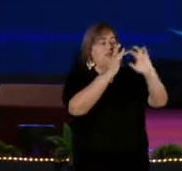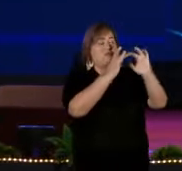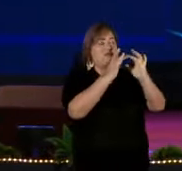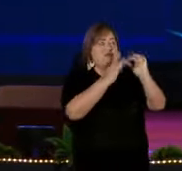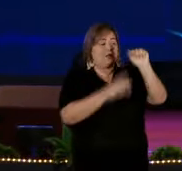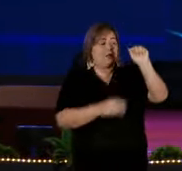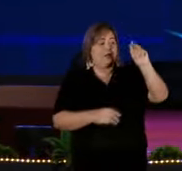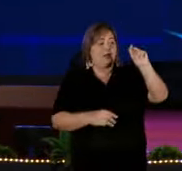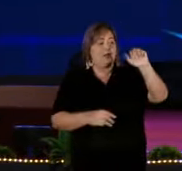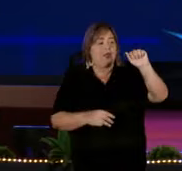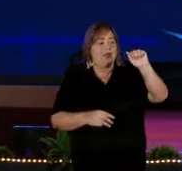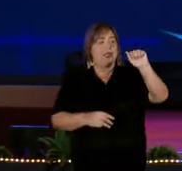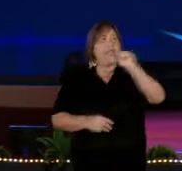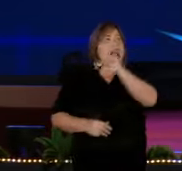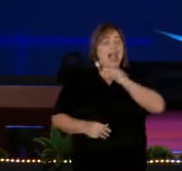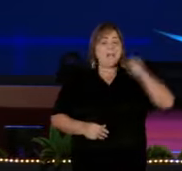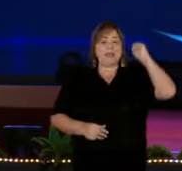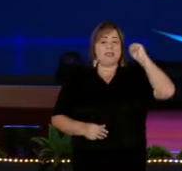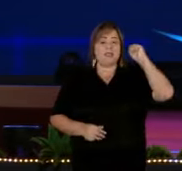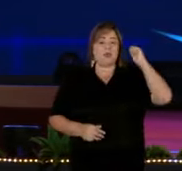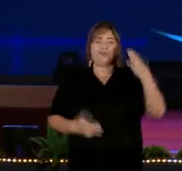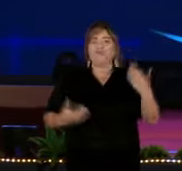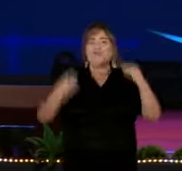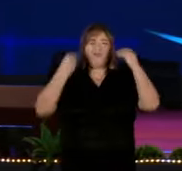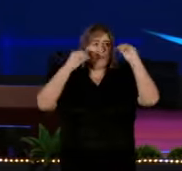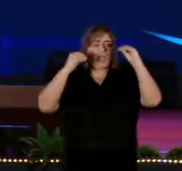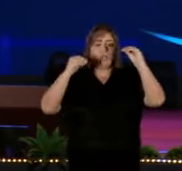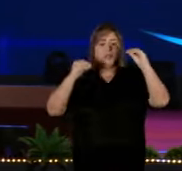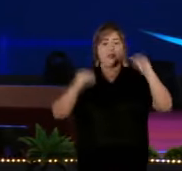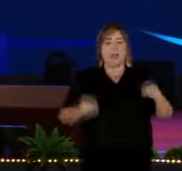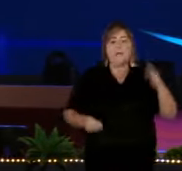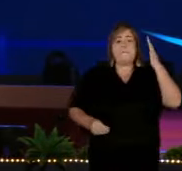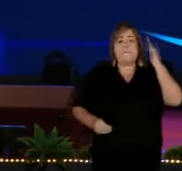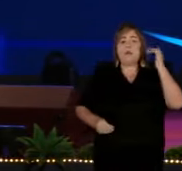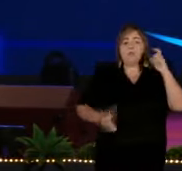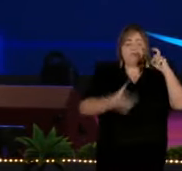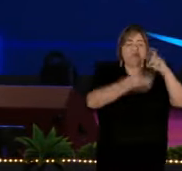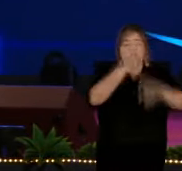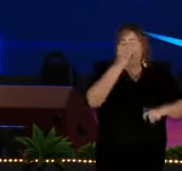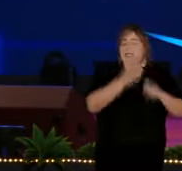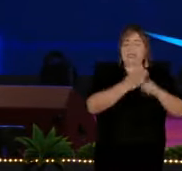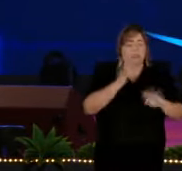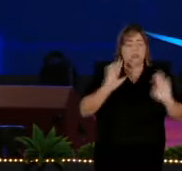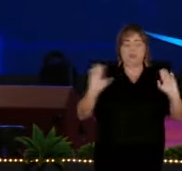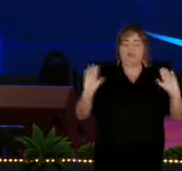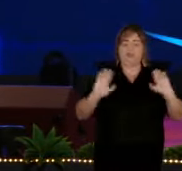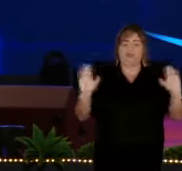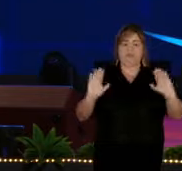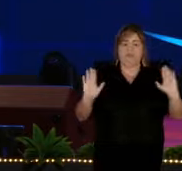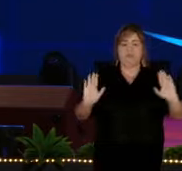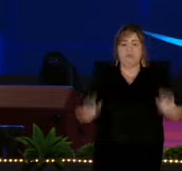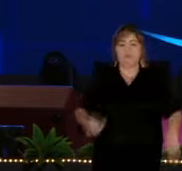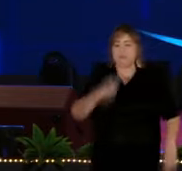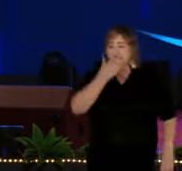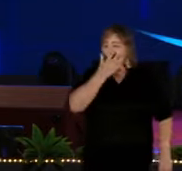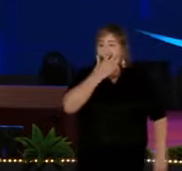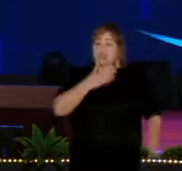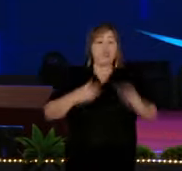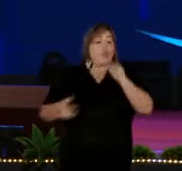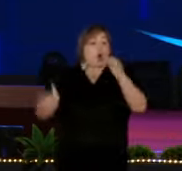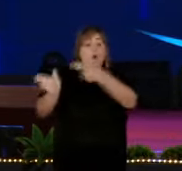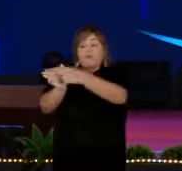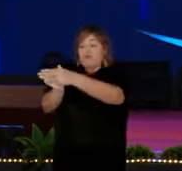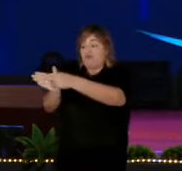centros comerciales del mundo, ni tampoco tiene unos precios que nadie pueda alcanzar. No serán de una marca de